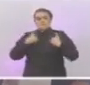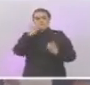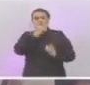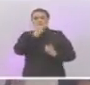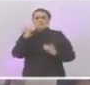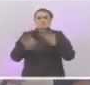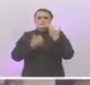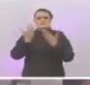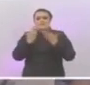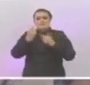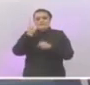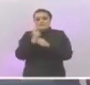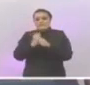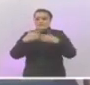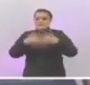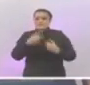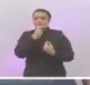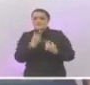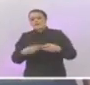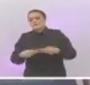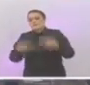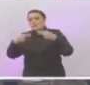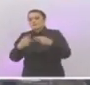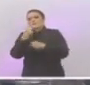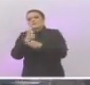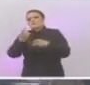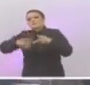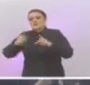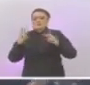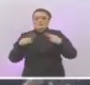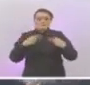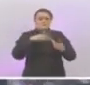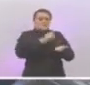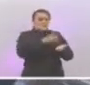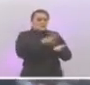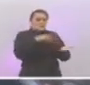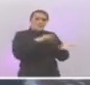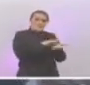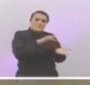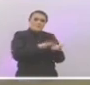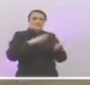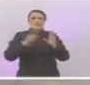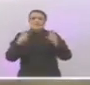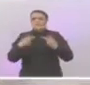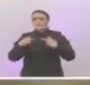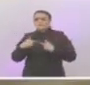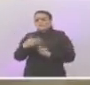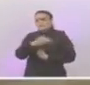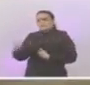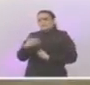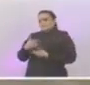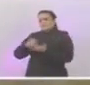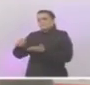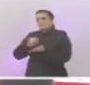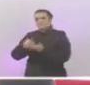y de primer empleo, a pequeños negocios, a personas con discapacidad y a pequeños productores rurales